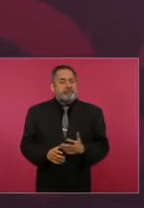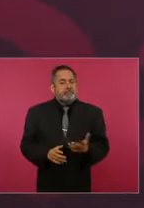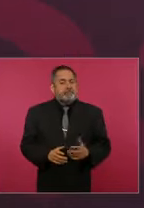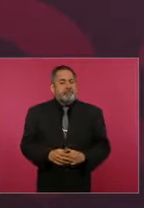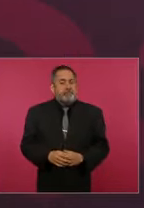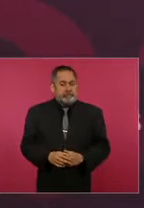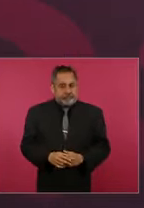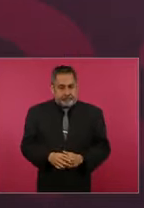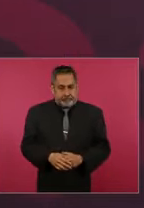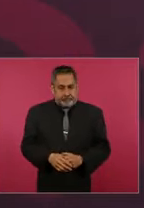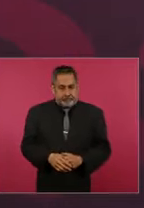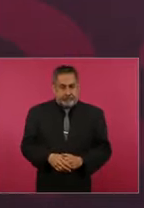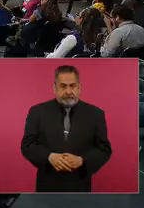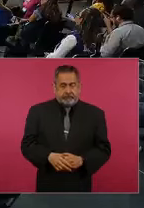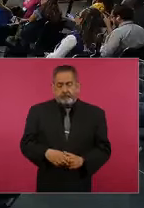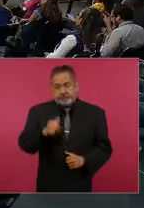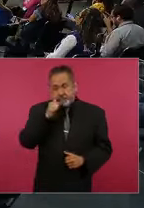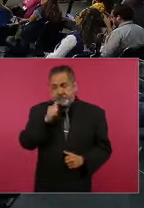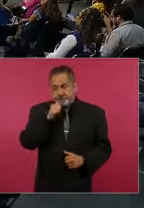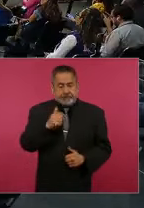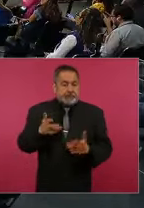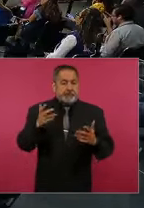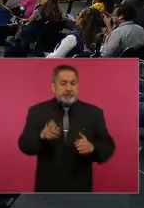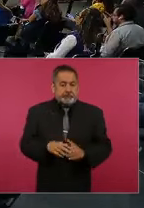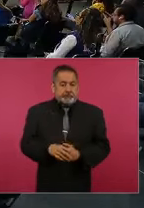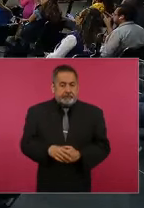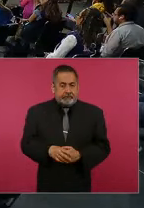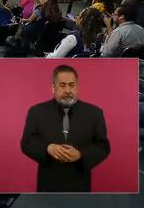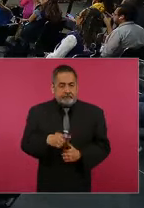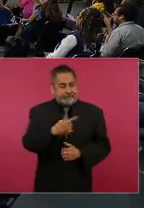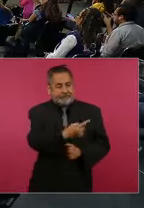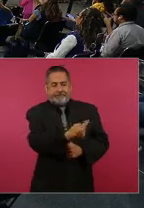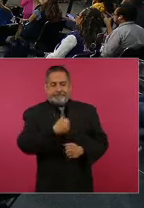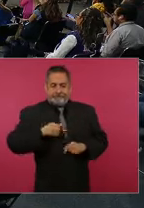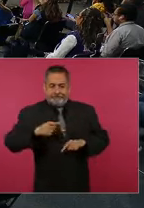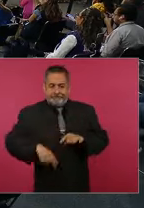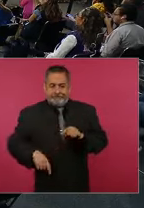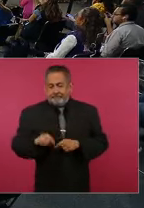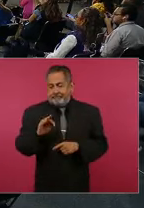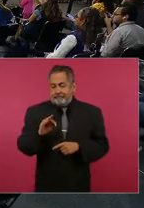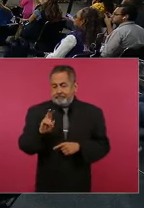siempre, bueno, cuando el desafuero,